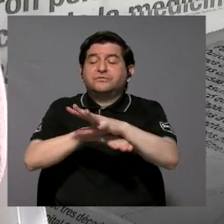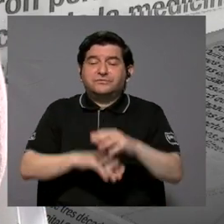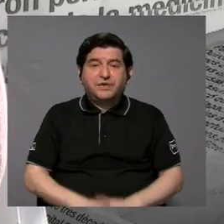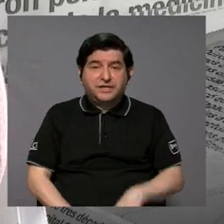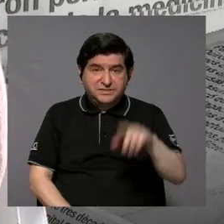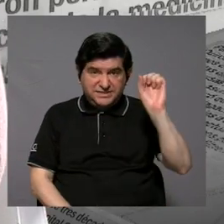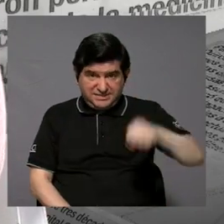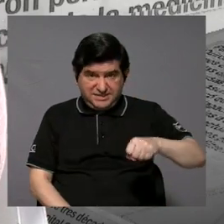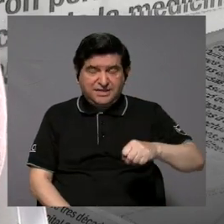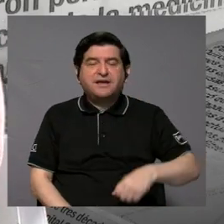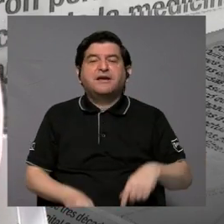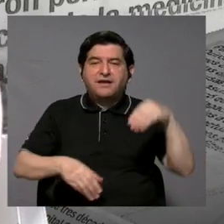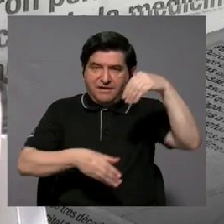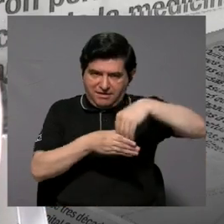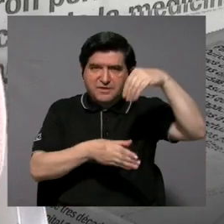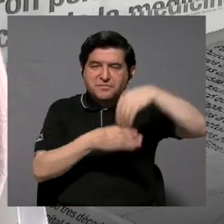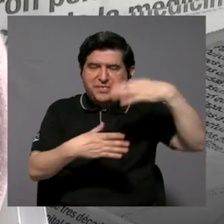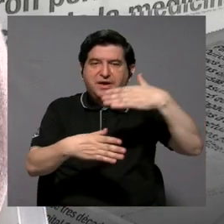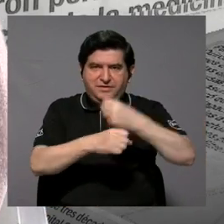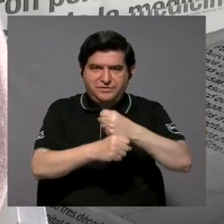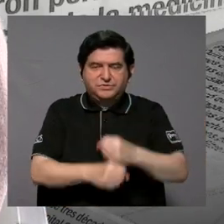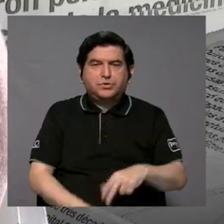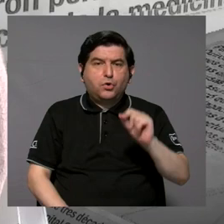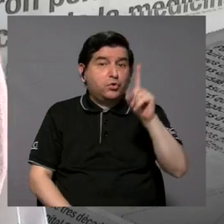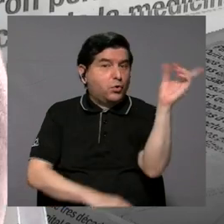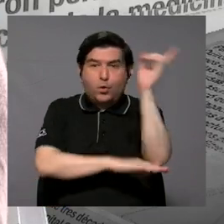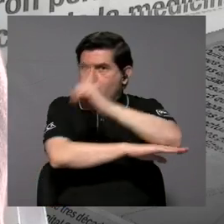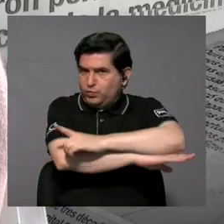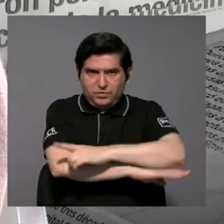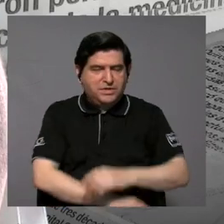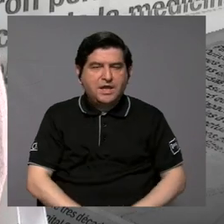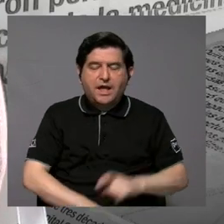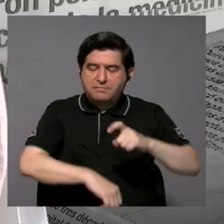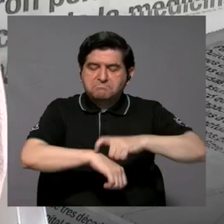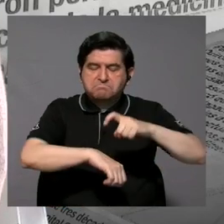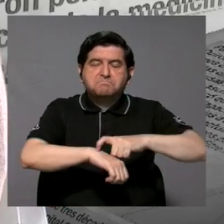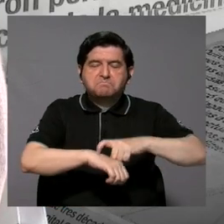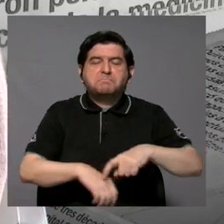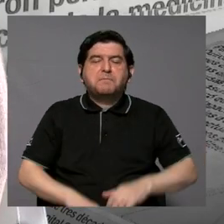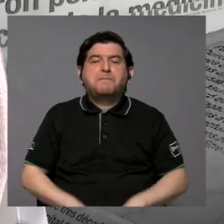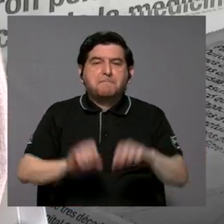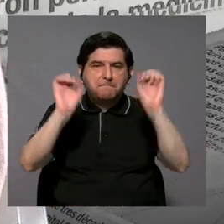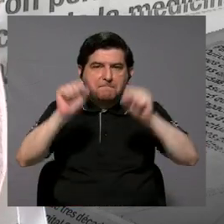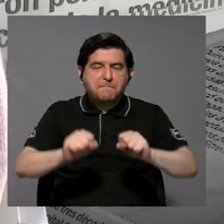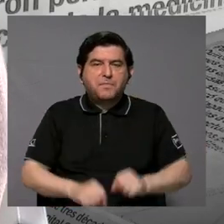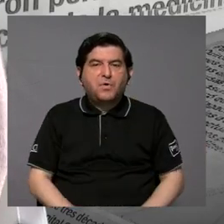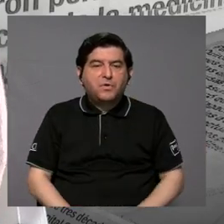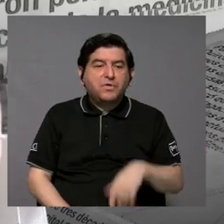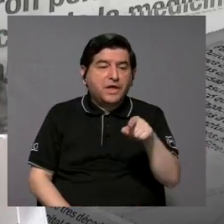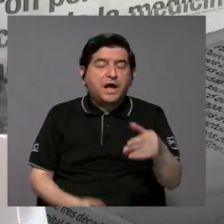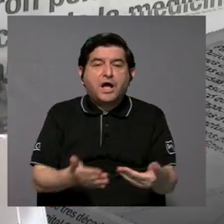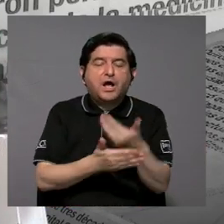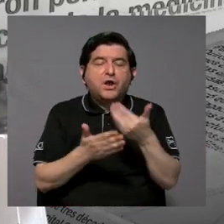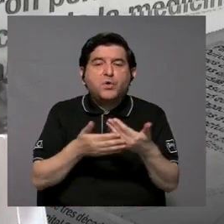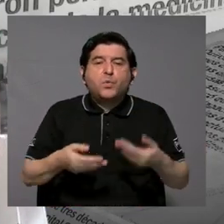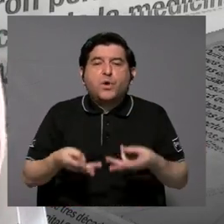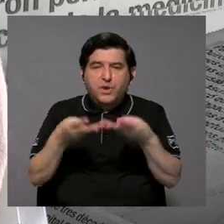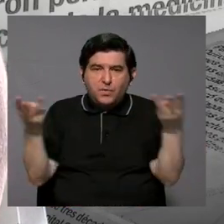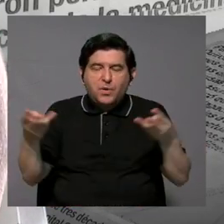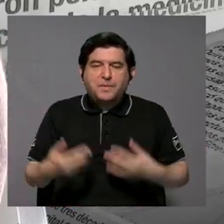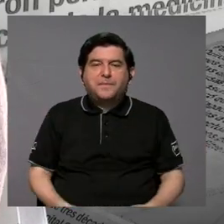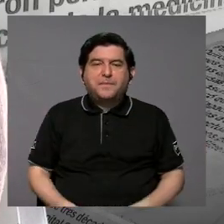a tener que hacer una inversión, tampoco va a ser en un día, se va a dar un plazo para que la gente pueda ir generando su nuevo material de